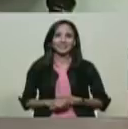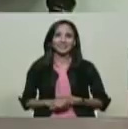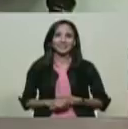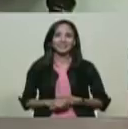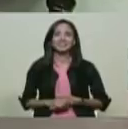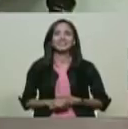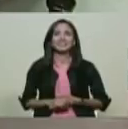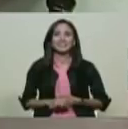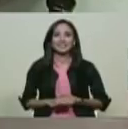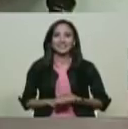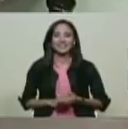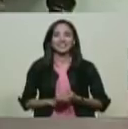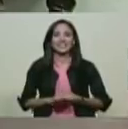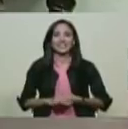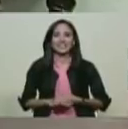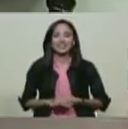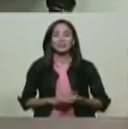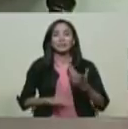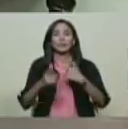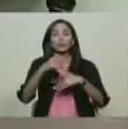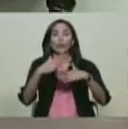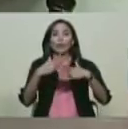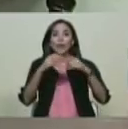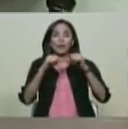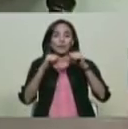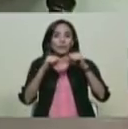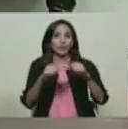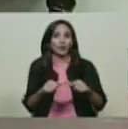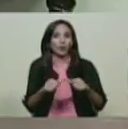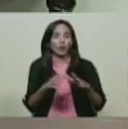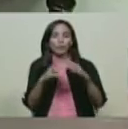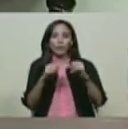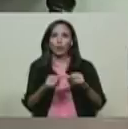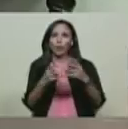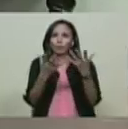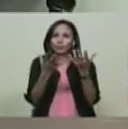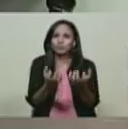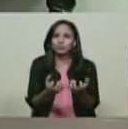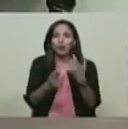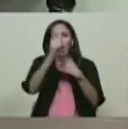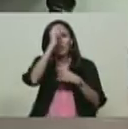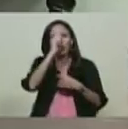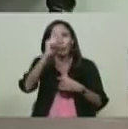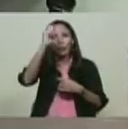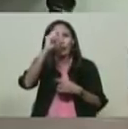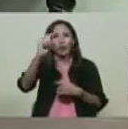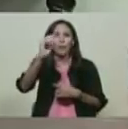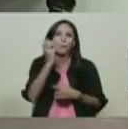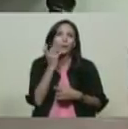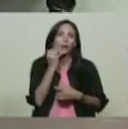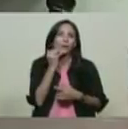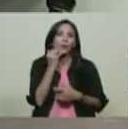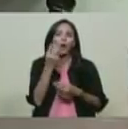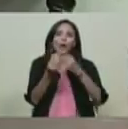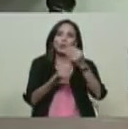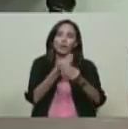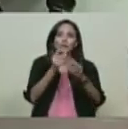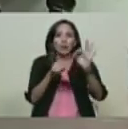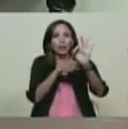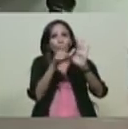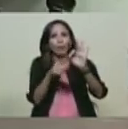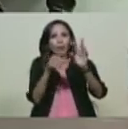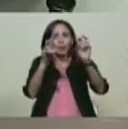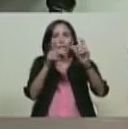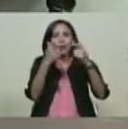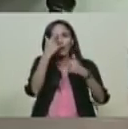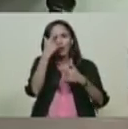construyendo sobre bases muy firmes, sobre una sólida teoría de creación de una moneda de nuestro comandante